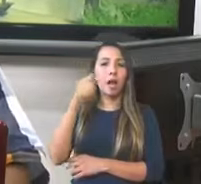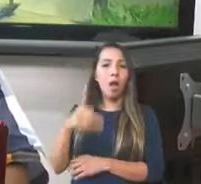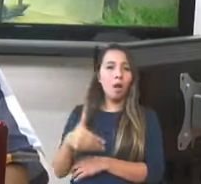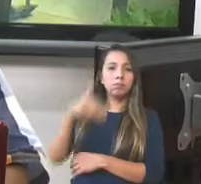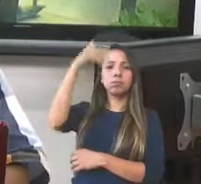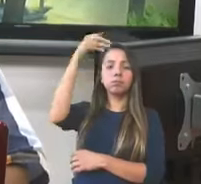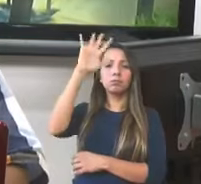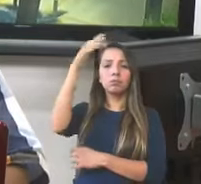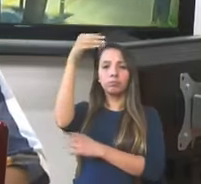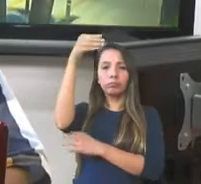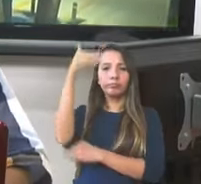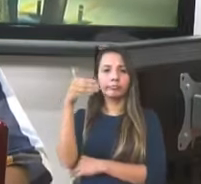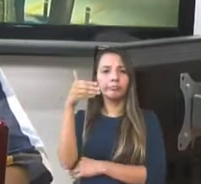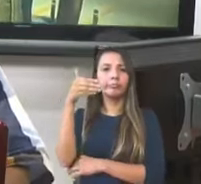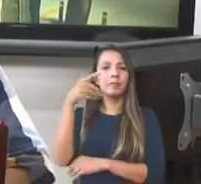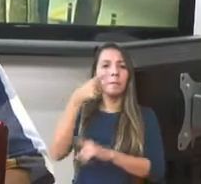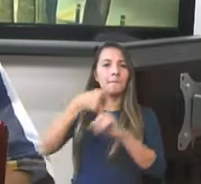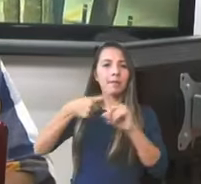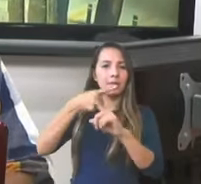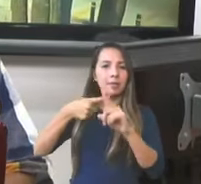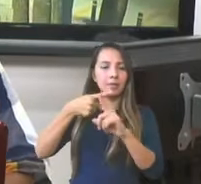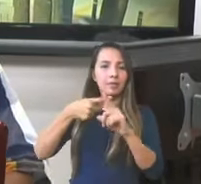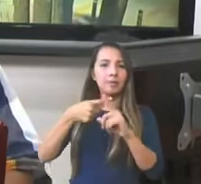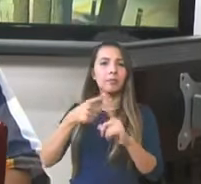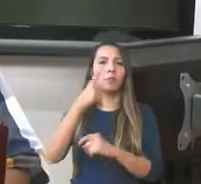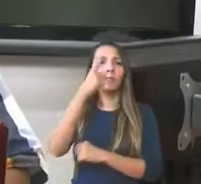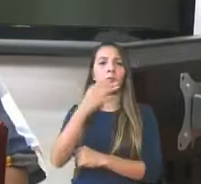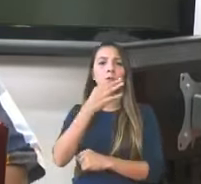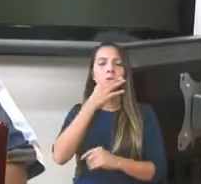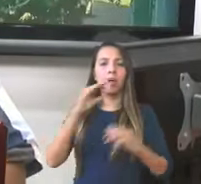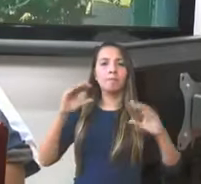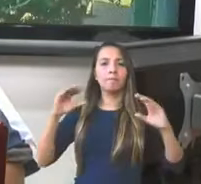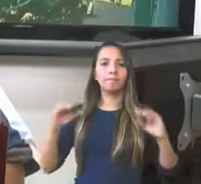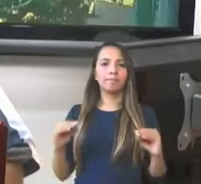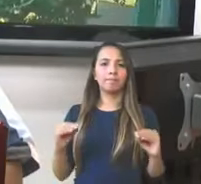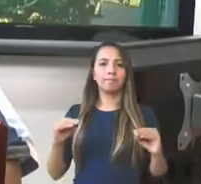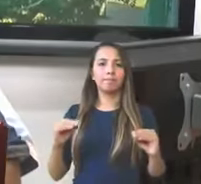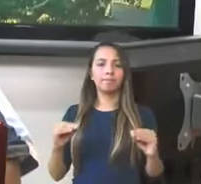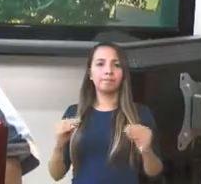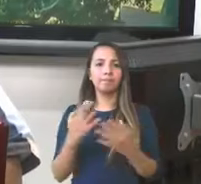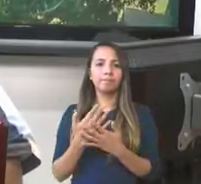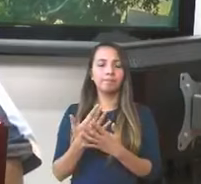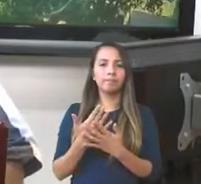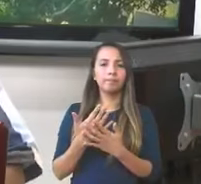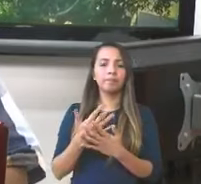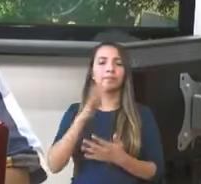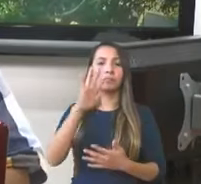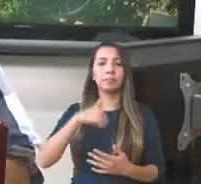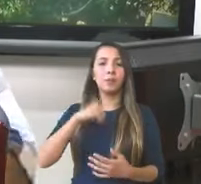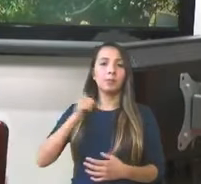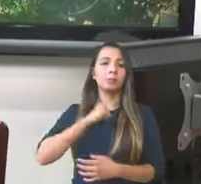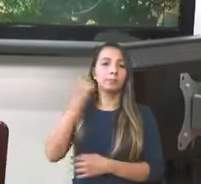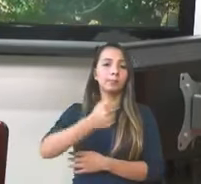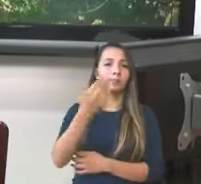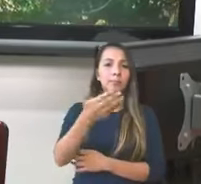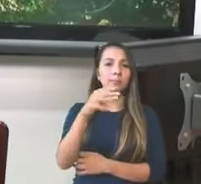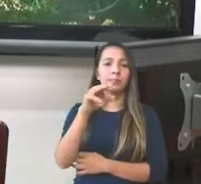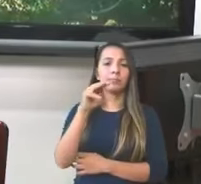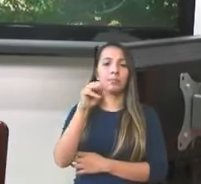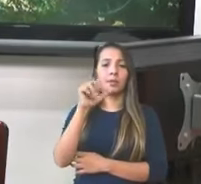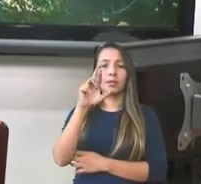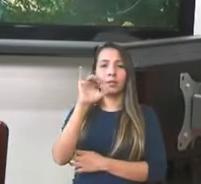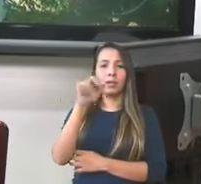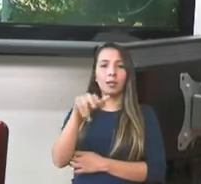propio presidente Armando Ayala Robles, y guardaron un minuto de silencio. Vamos para allá. Antes saludo a Gabriela Castel, Marta Fragoso, Carmen Cota,